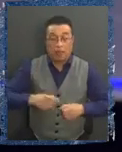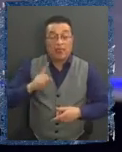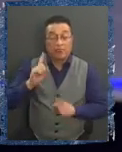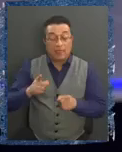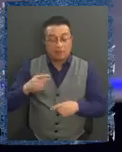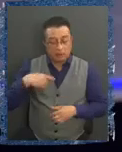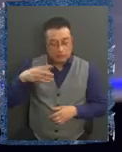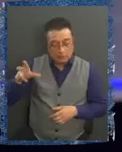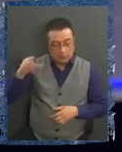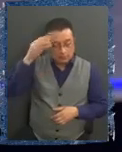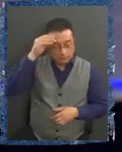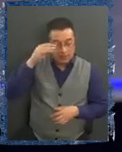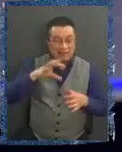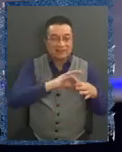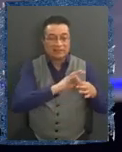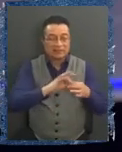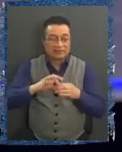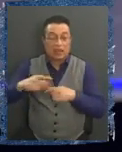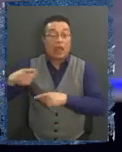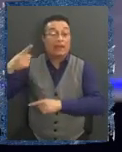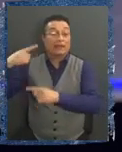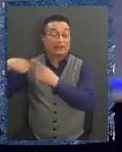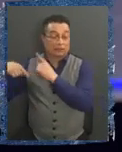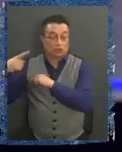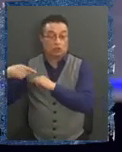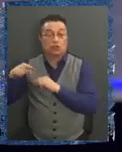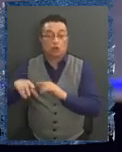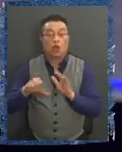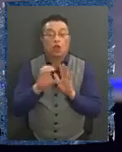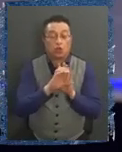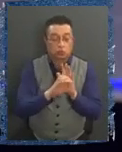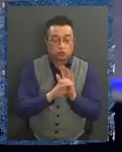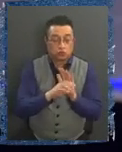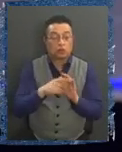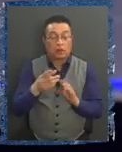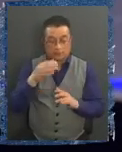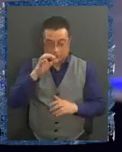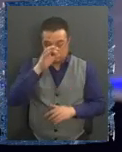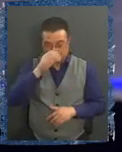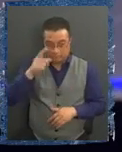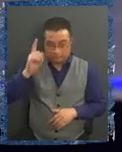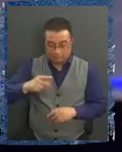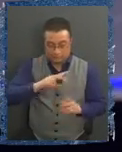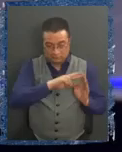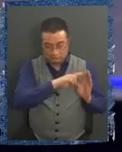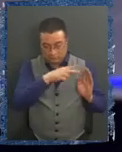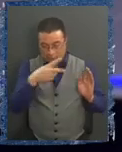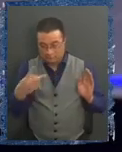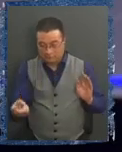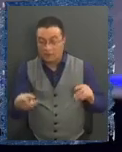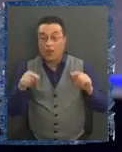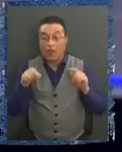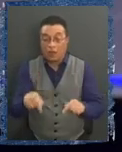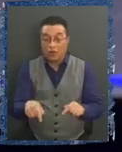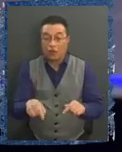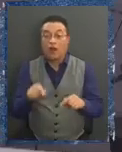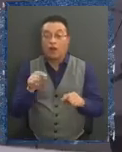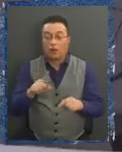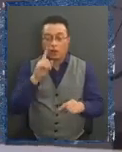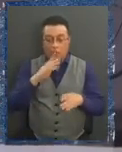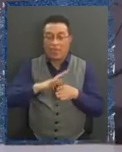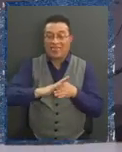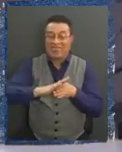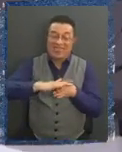el contexto histórico de una constitución heredada de la dictadura que tiene un